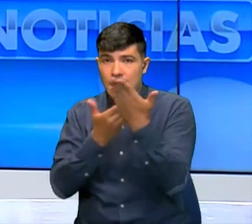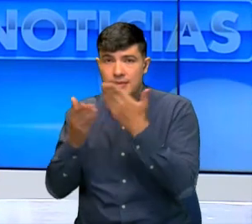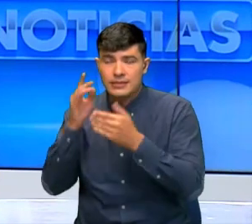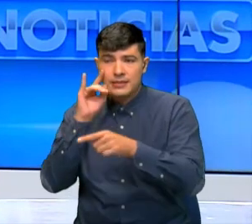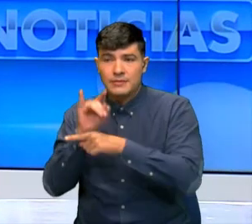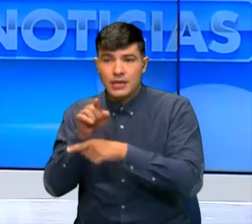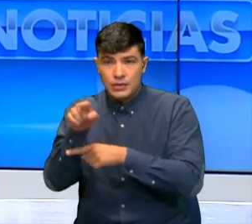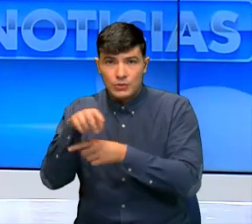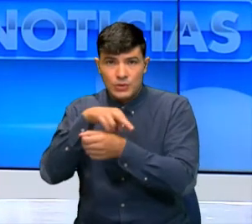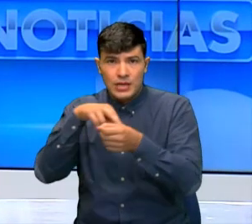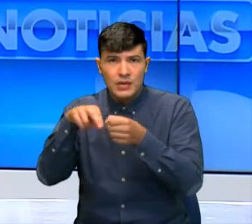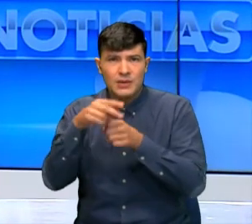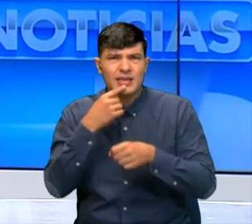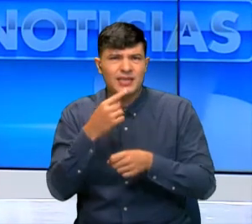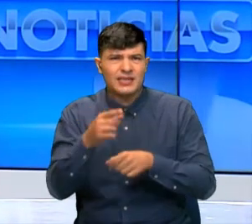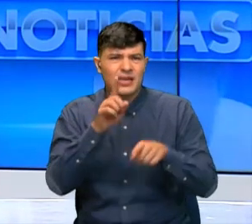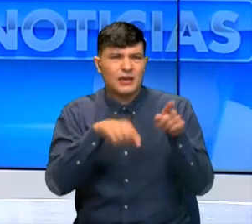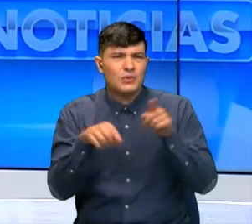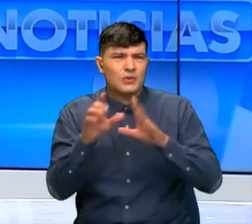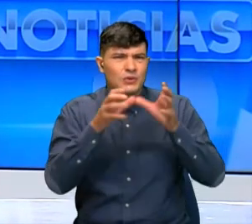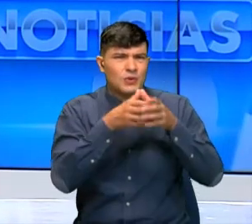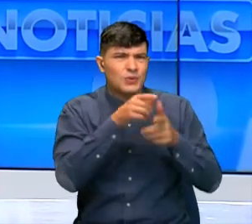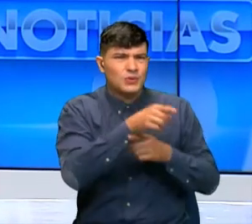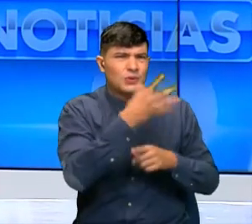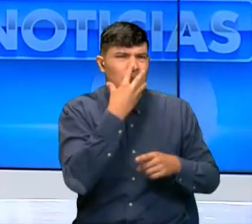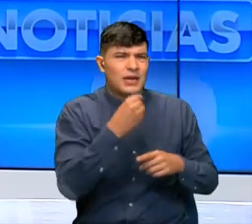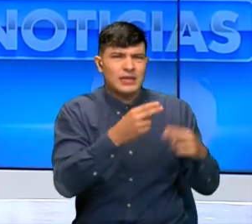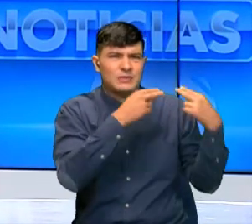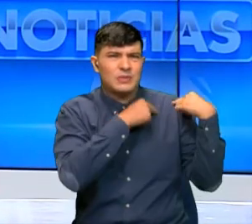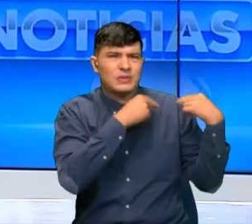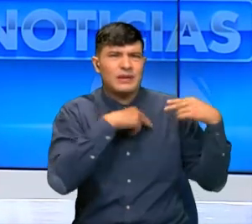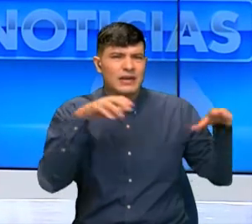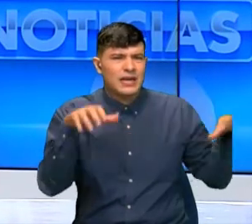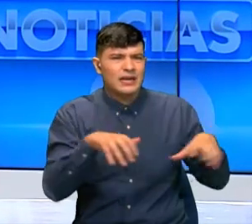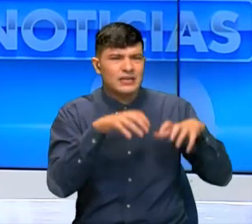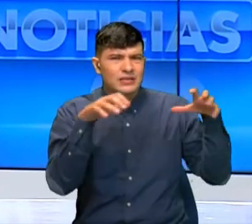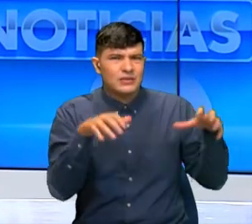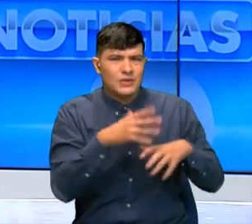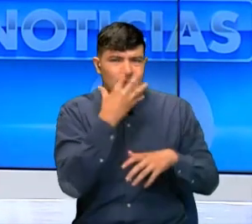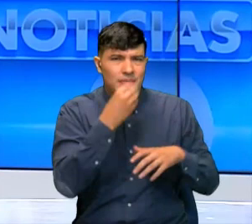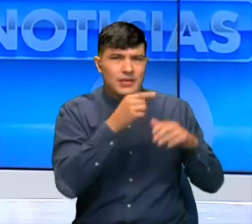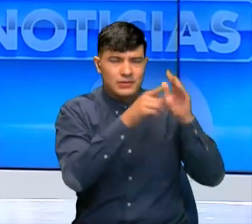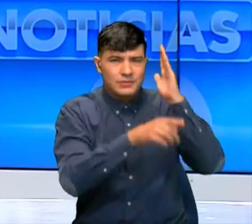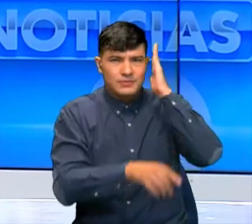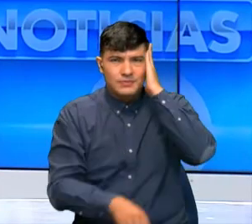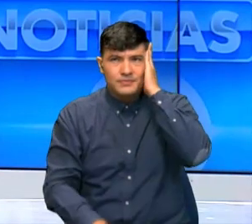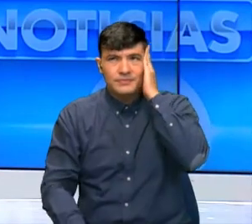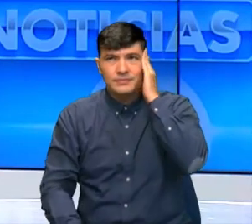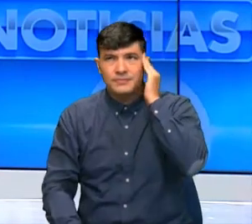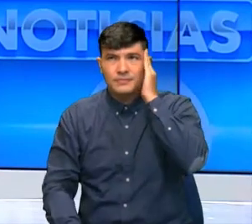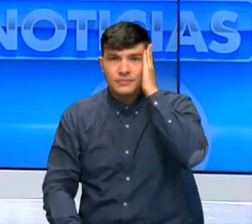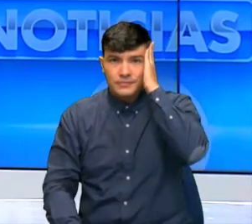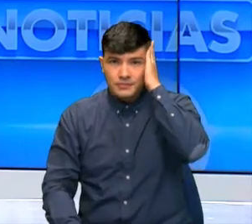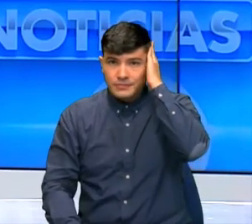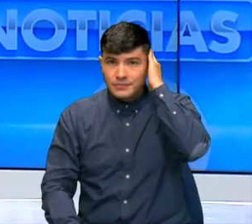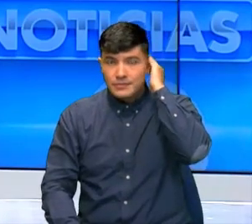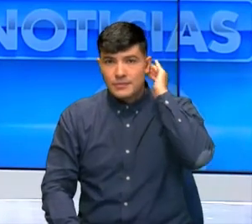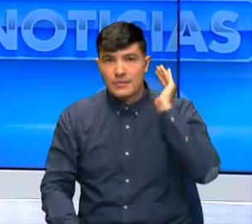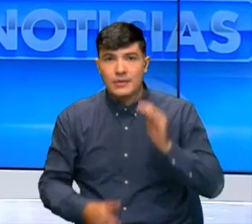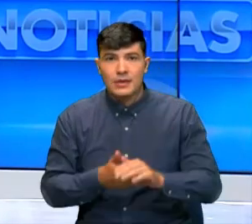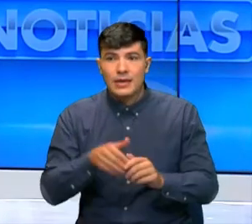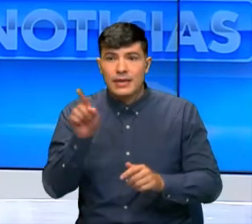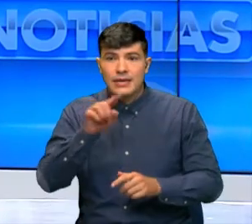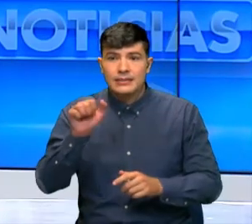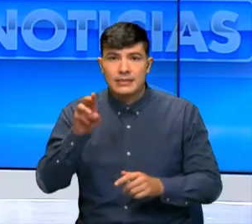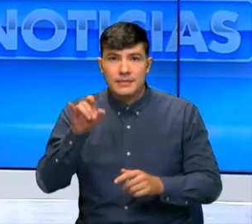señalan a bandos paramilitares como los responsables de estas confrontaciones saber castilla usted se encuentra allí precisamente muy cerca en la zona de frontera